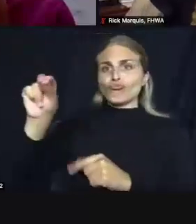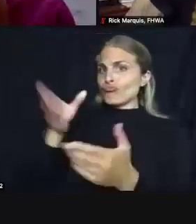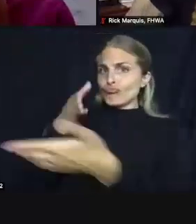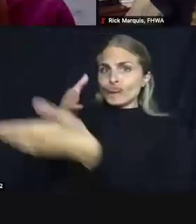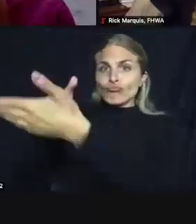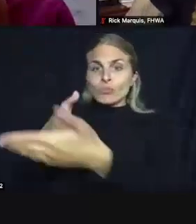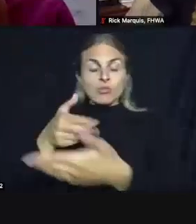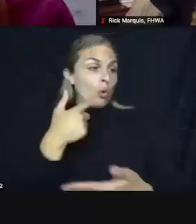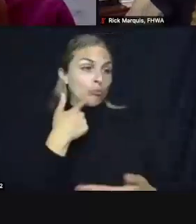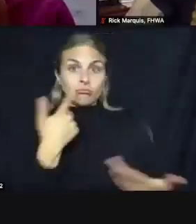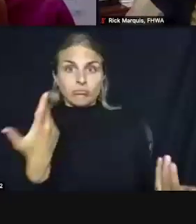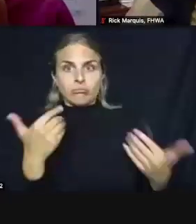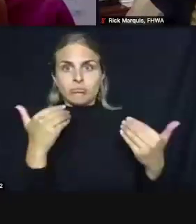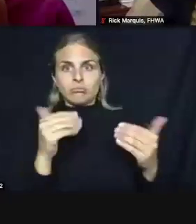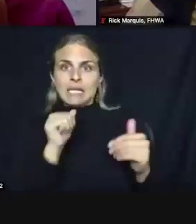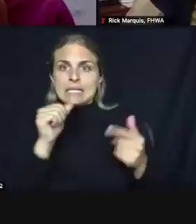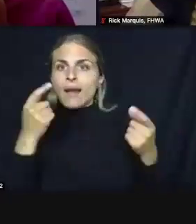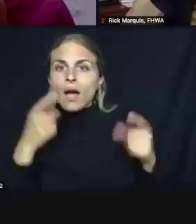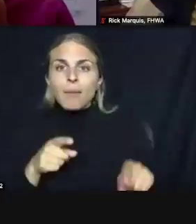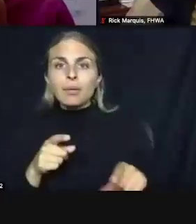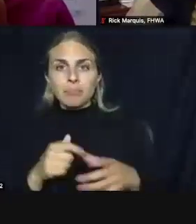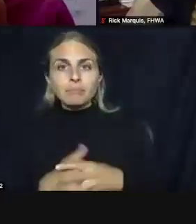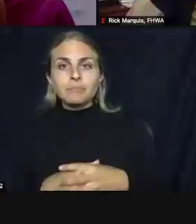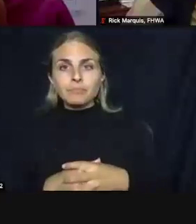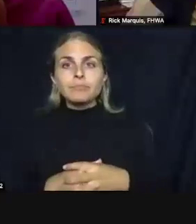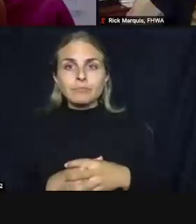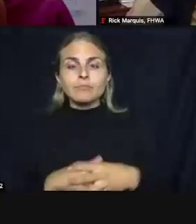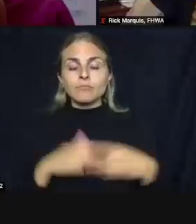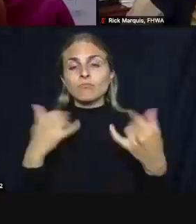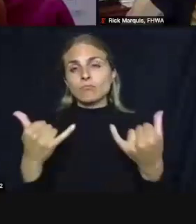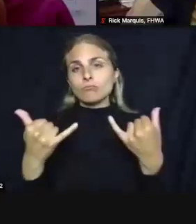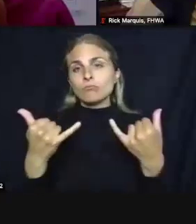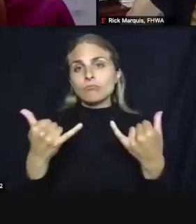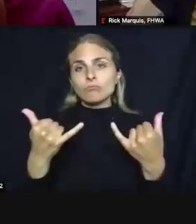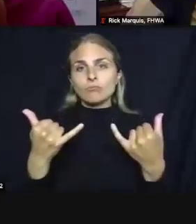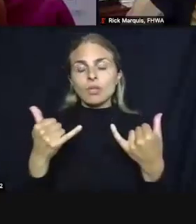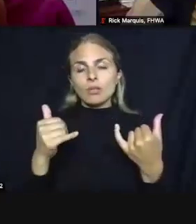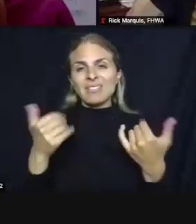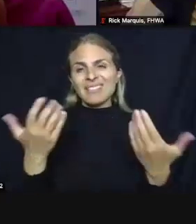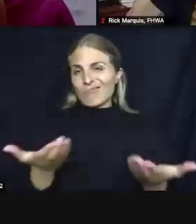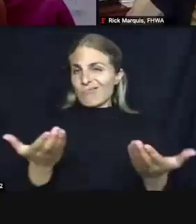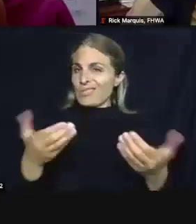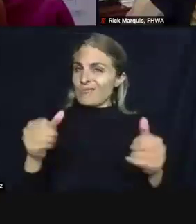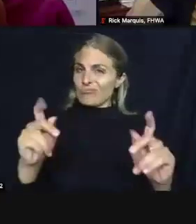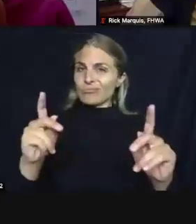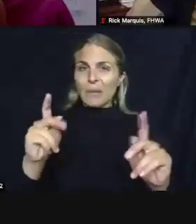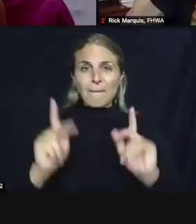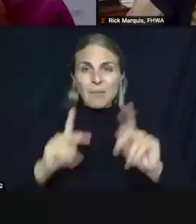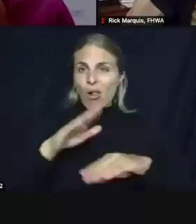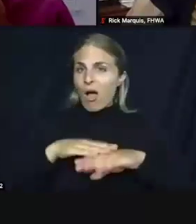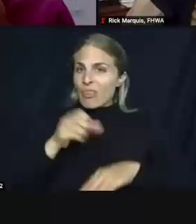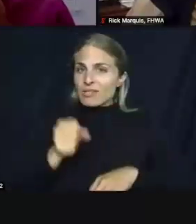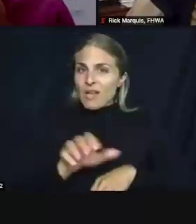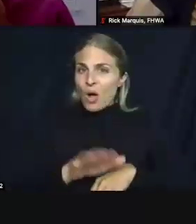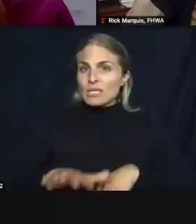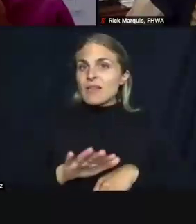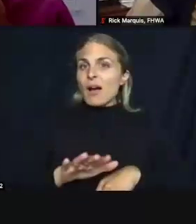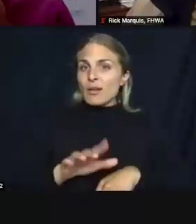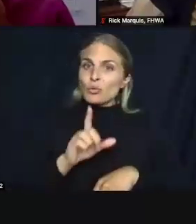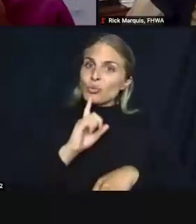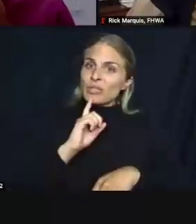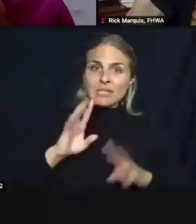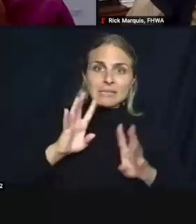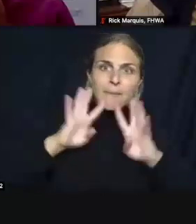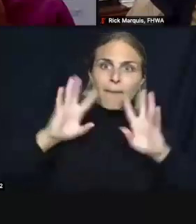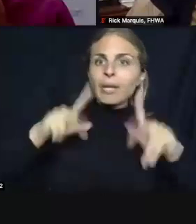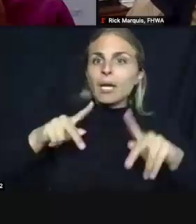alzó, las personas que estaban en contra aquí. Es otro momento que yo quisiera decir